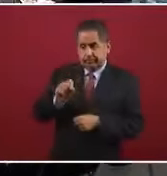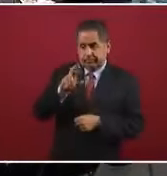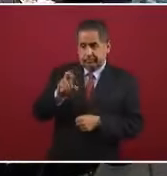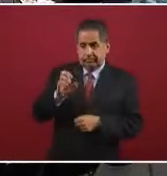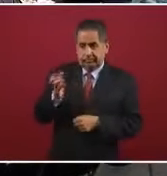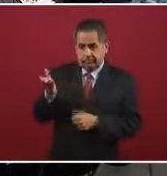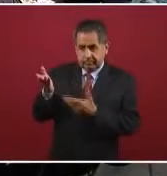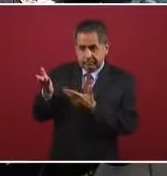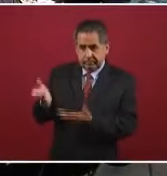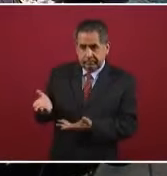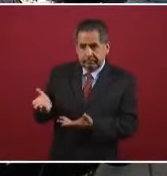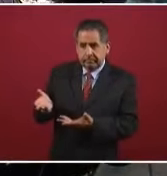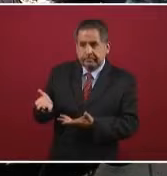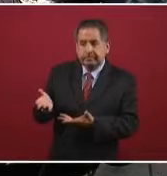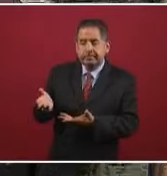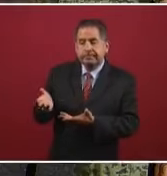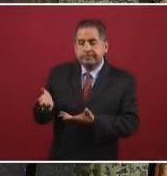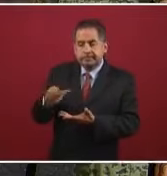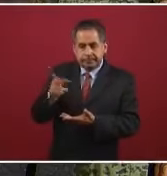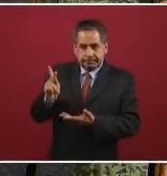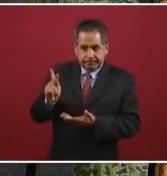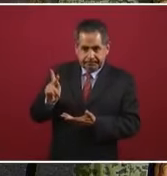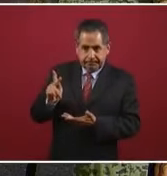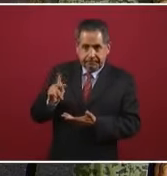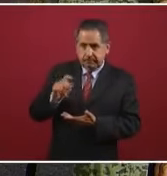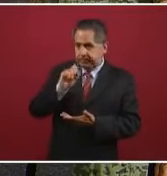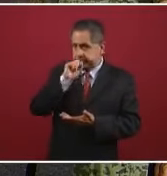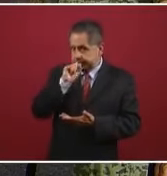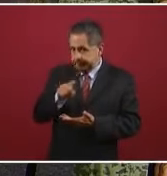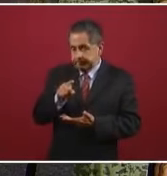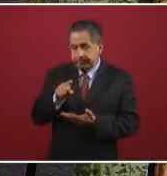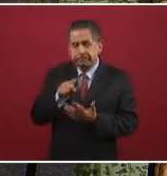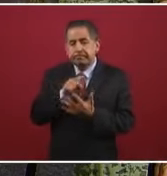Exteriores, pero también